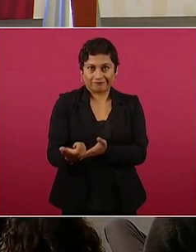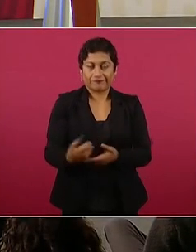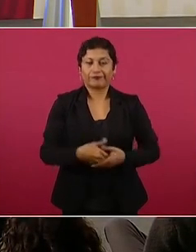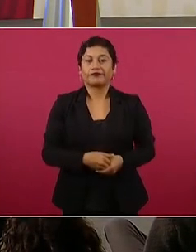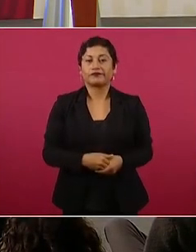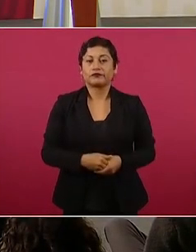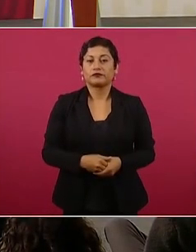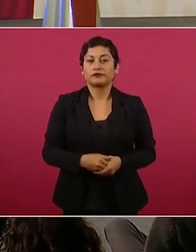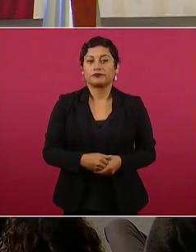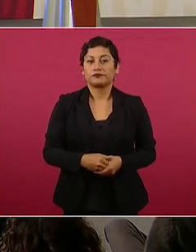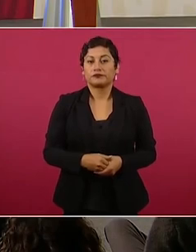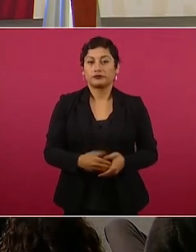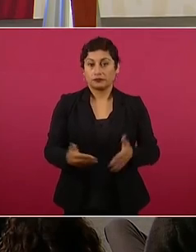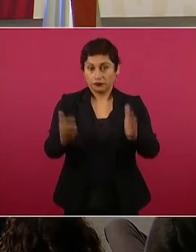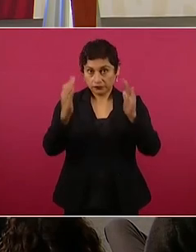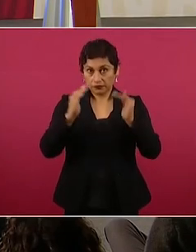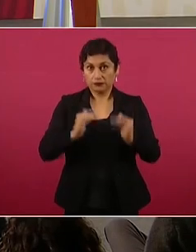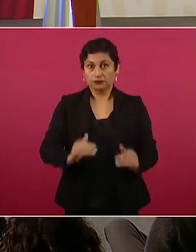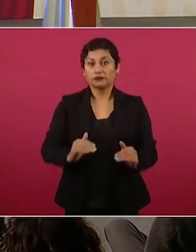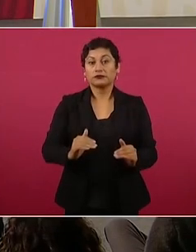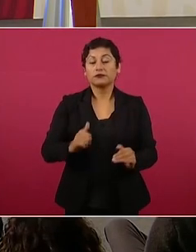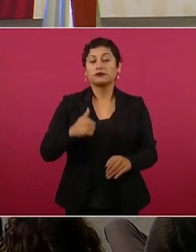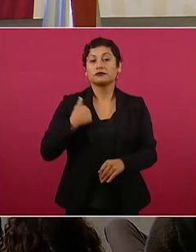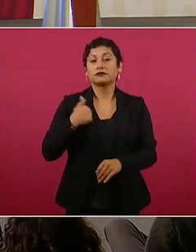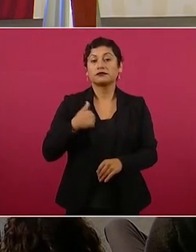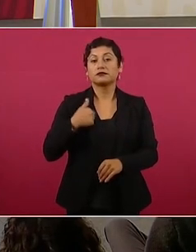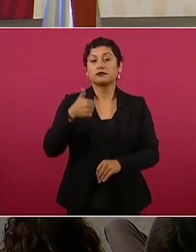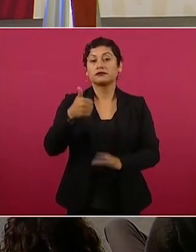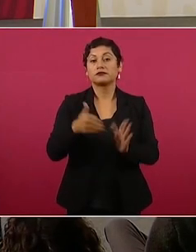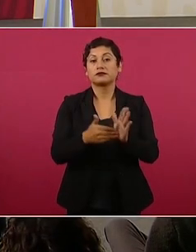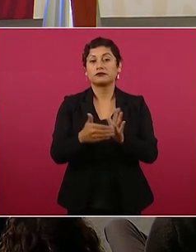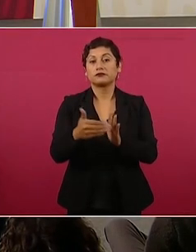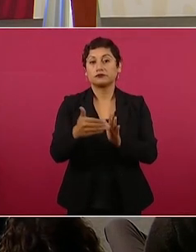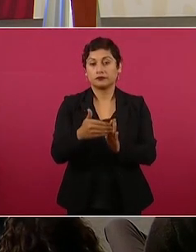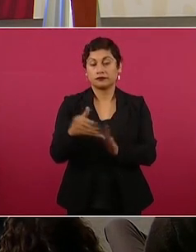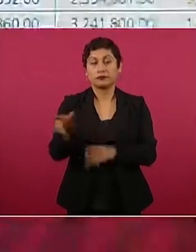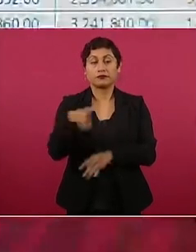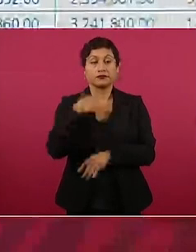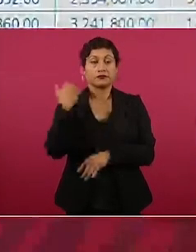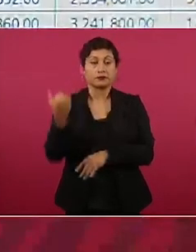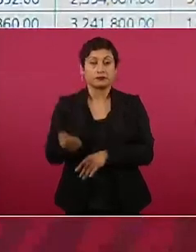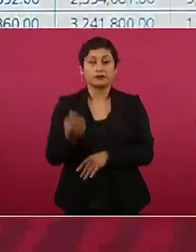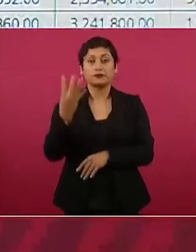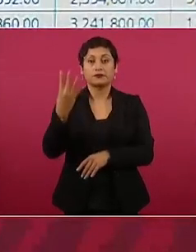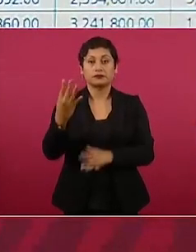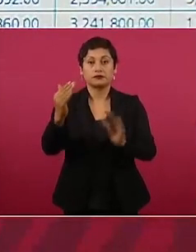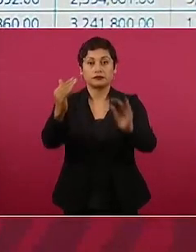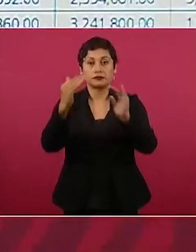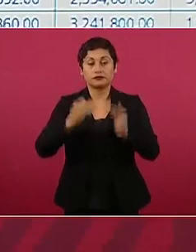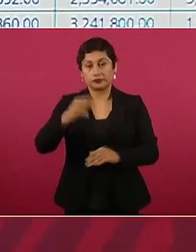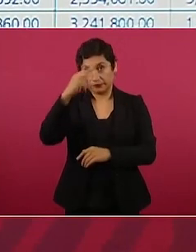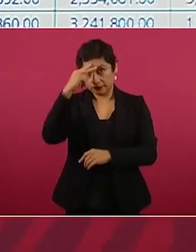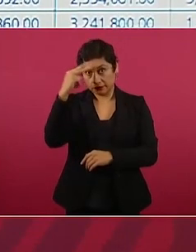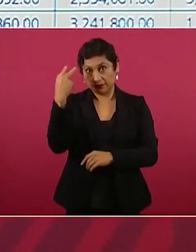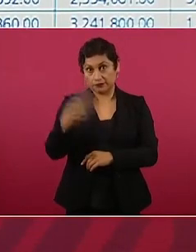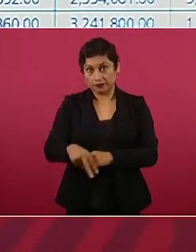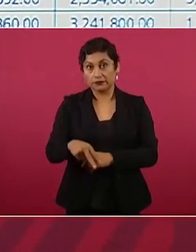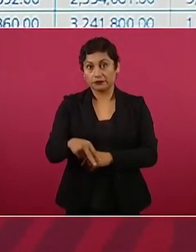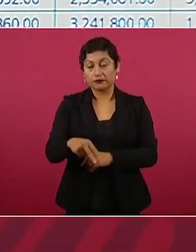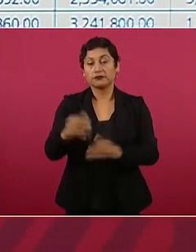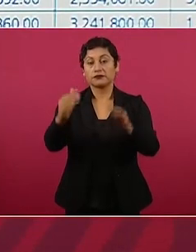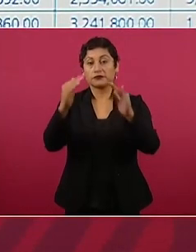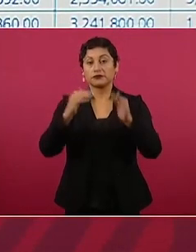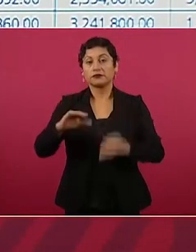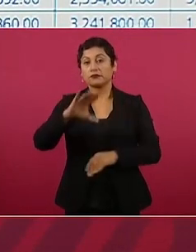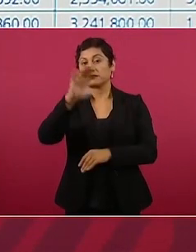Luego Canadá, 6,000,000, Alemania 4 y le sigue México,